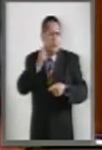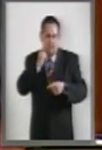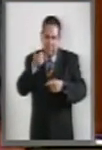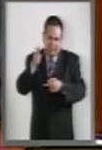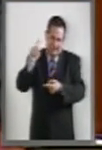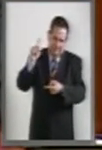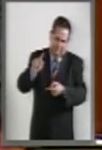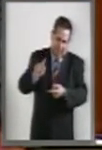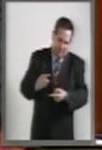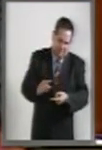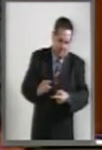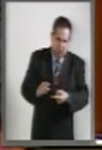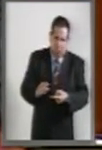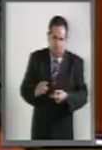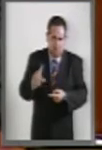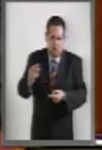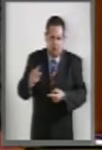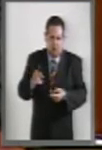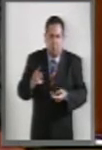han preferido reducir